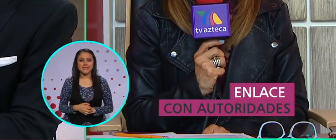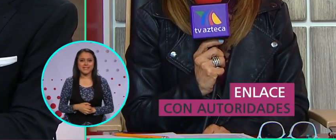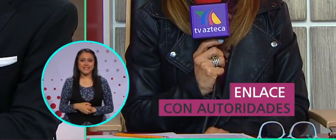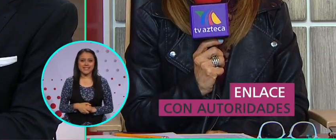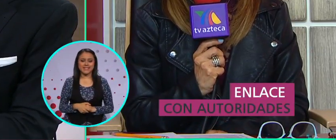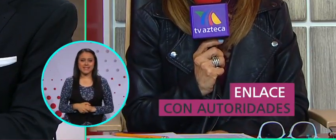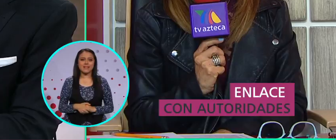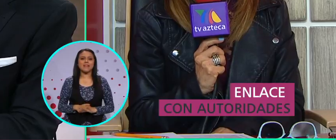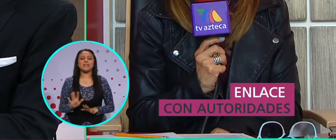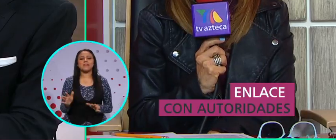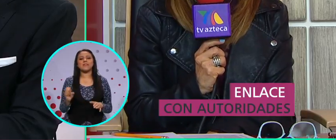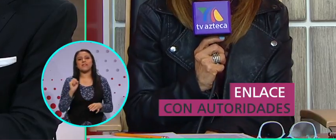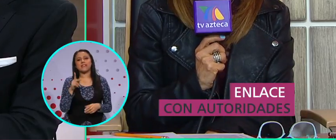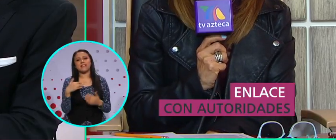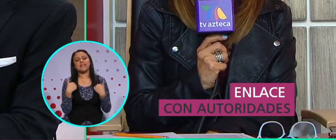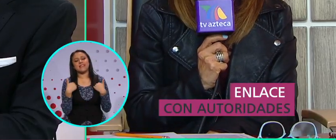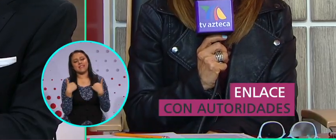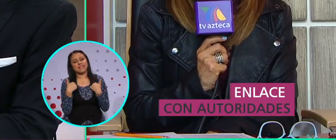ya entendí